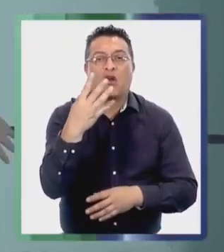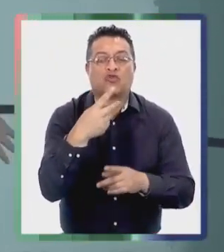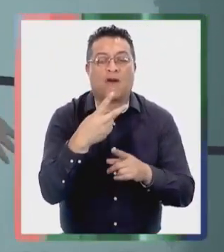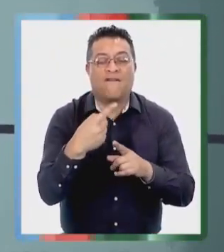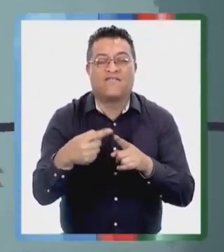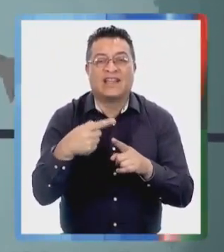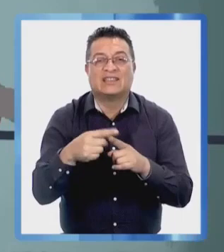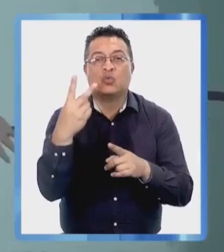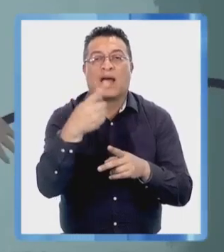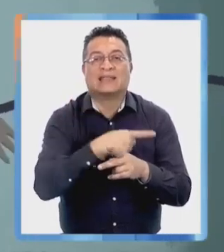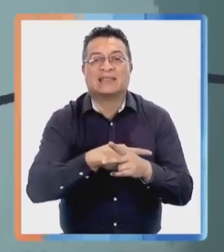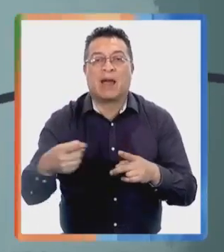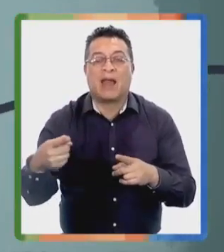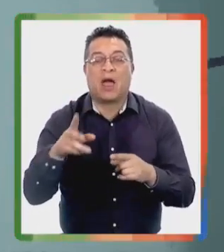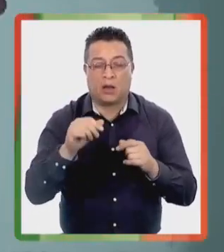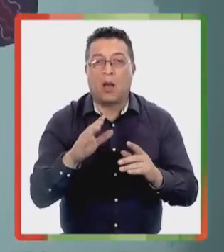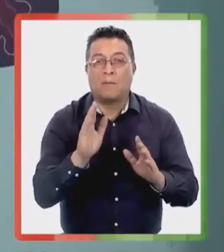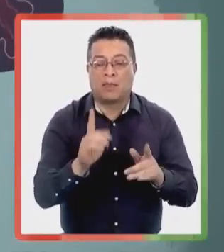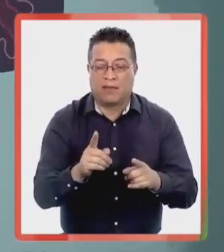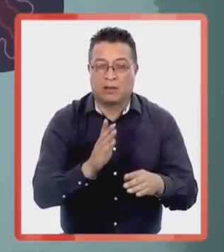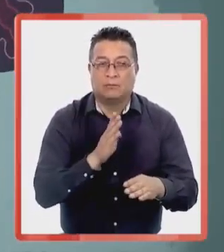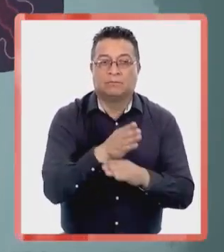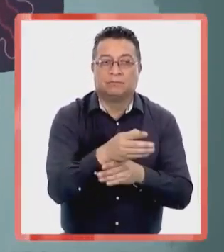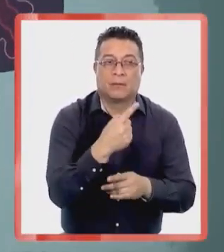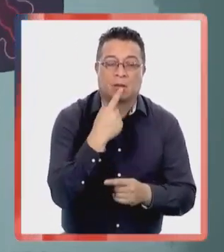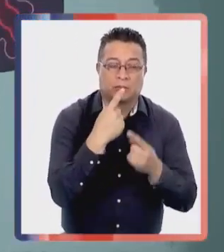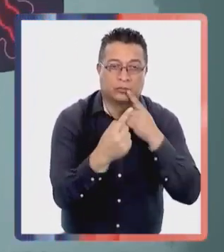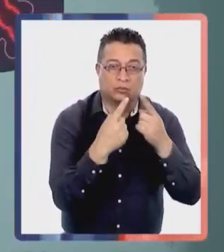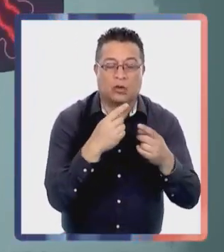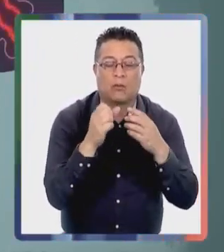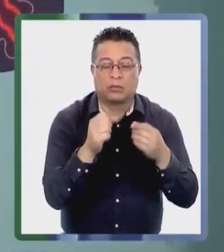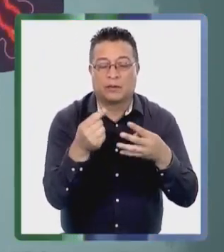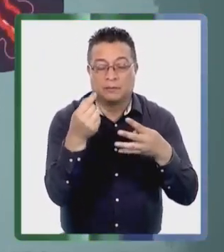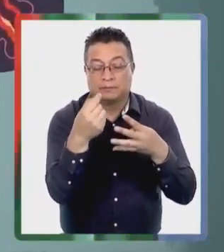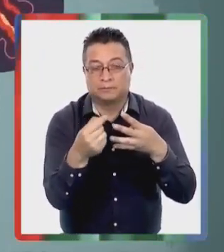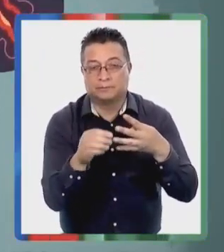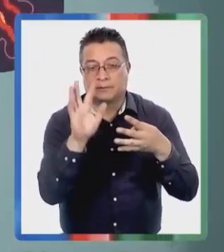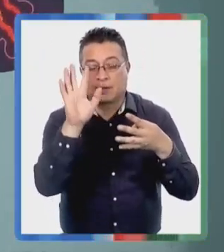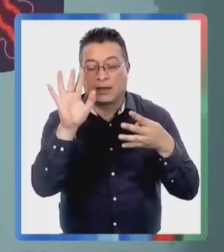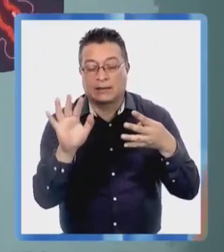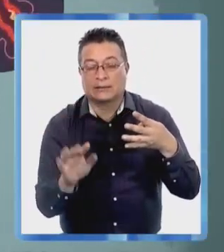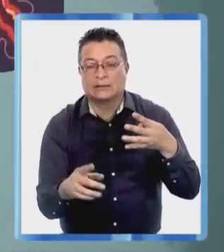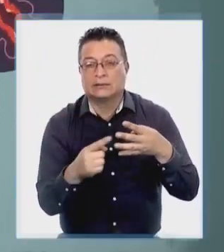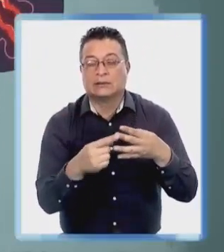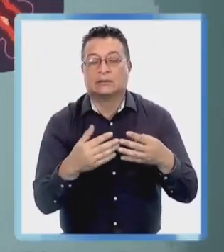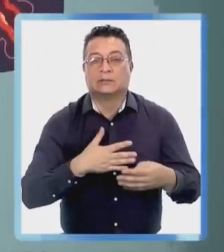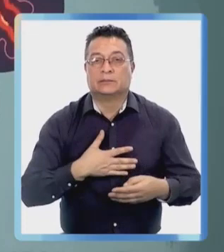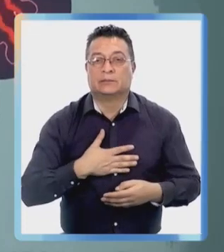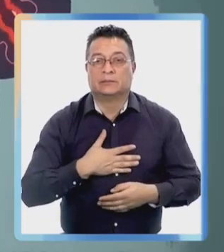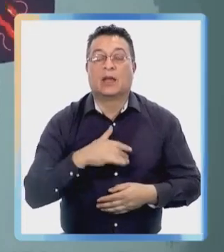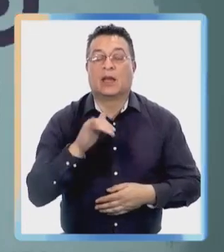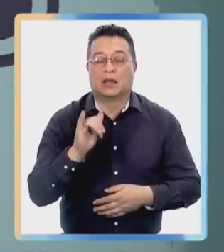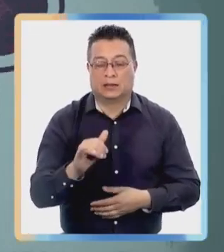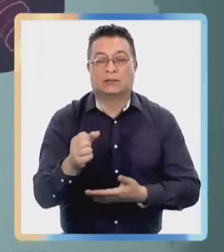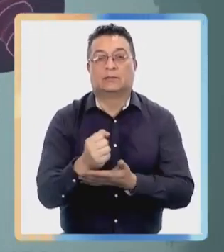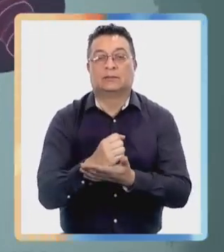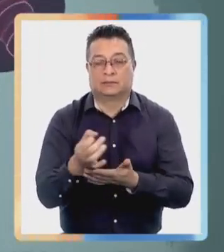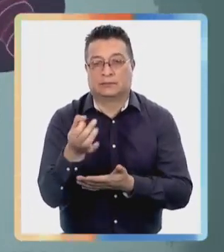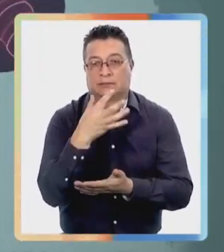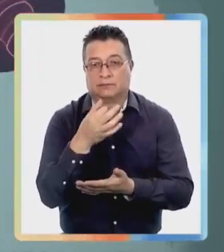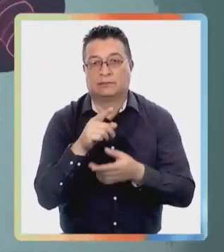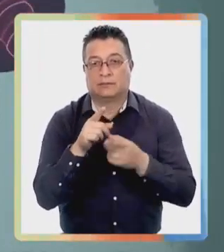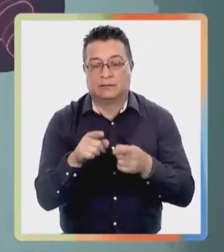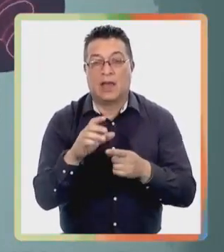por semana. Lo más importante es que ese paciente consulte para poder hacer una buena caracterización de su historia clínica y partir un tratamiento.